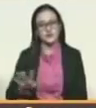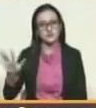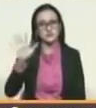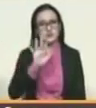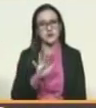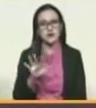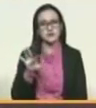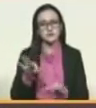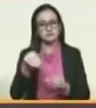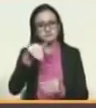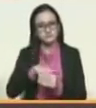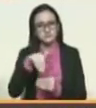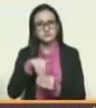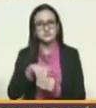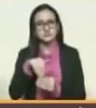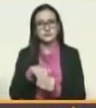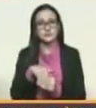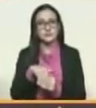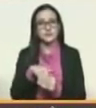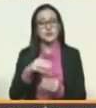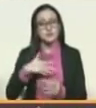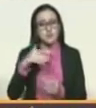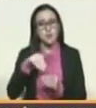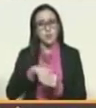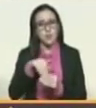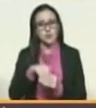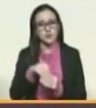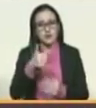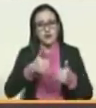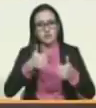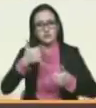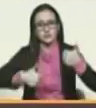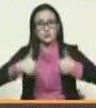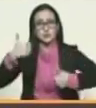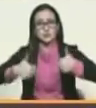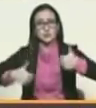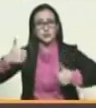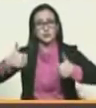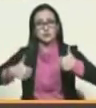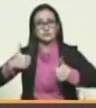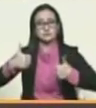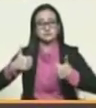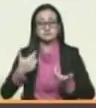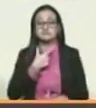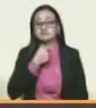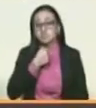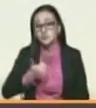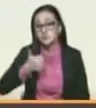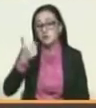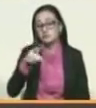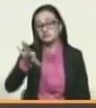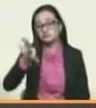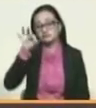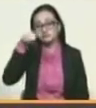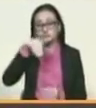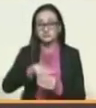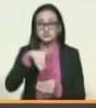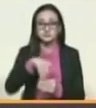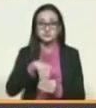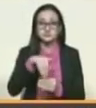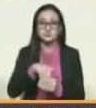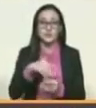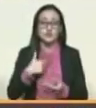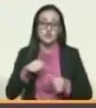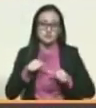venezolanos, electoras y electores, para que puedan votar por sus candidatos y candidatas de su preferencia. Es decir, nosotros